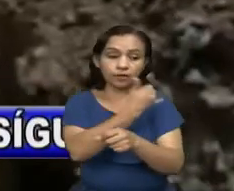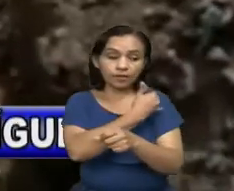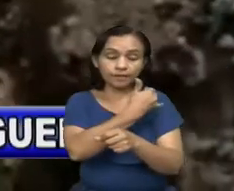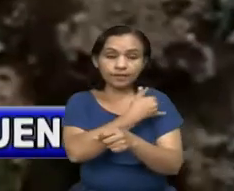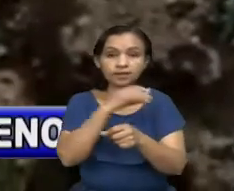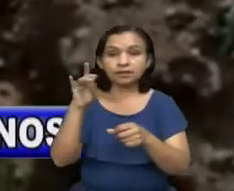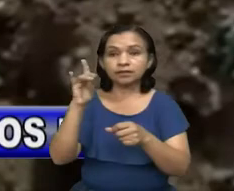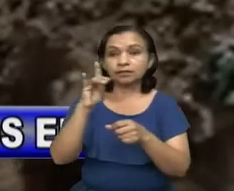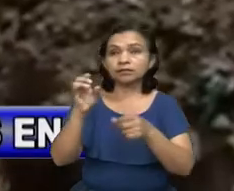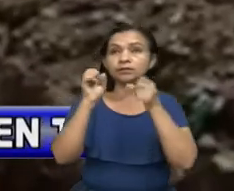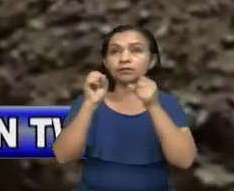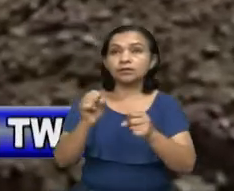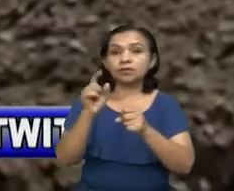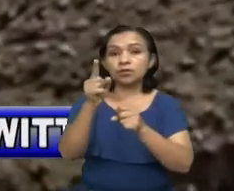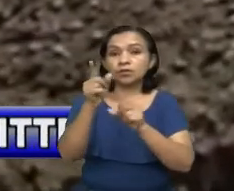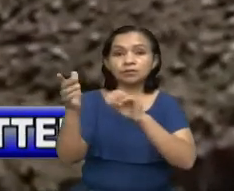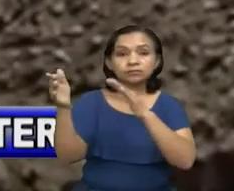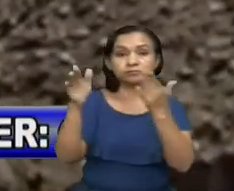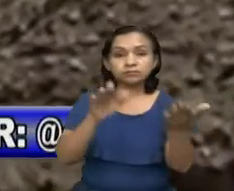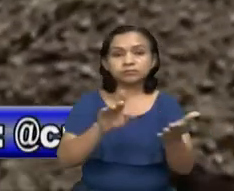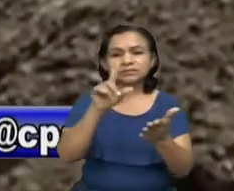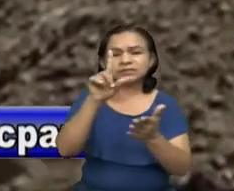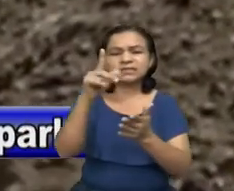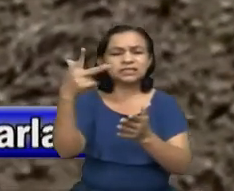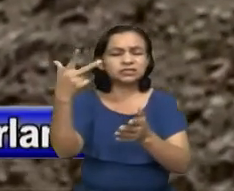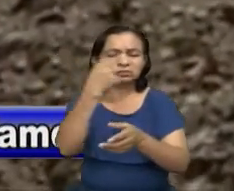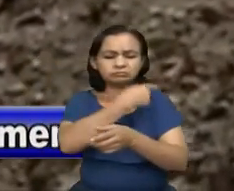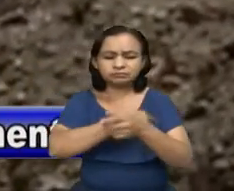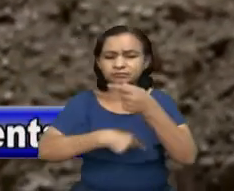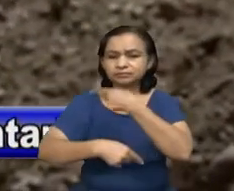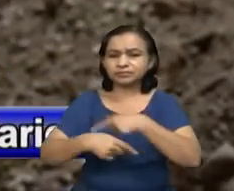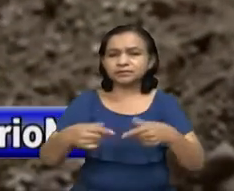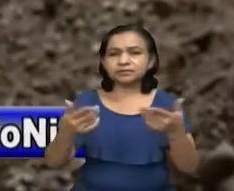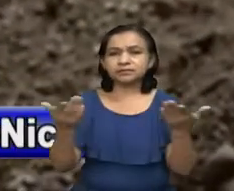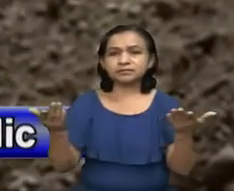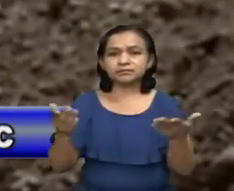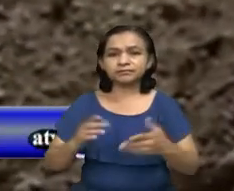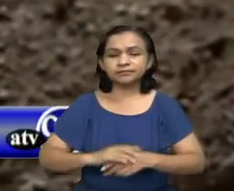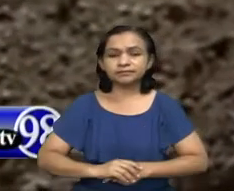Boliviano Holandés reportó un fallecido y 18 heridos.